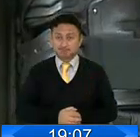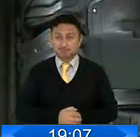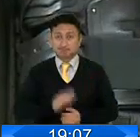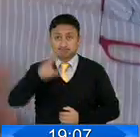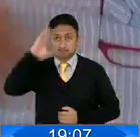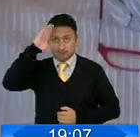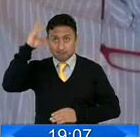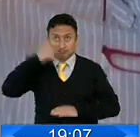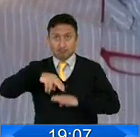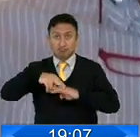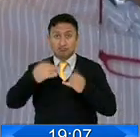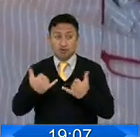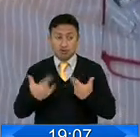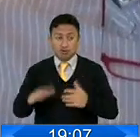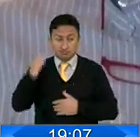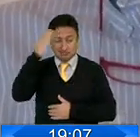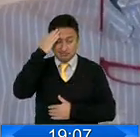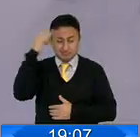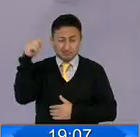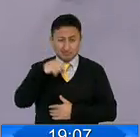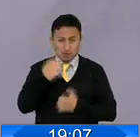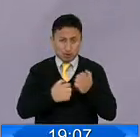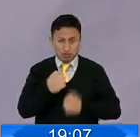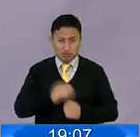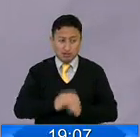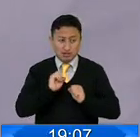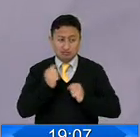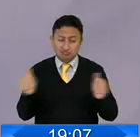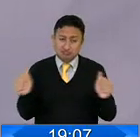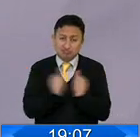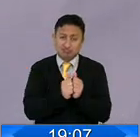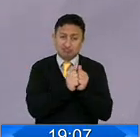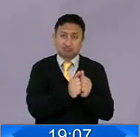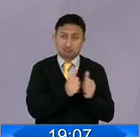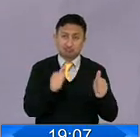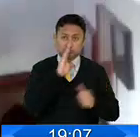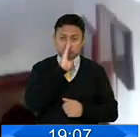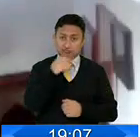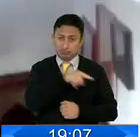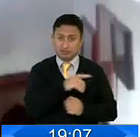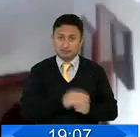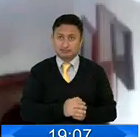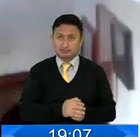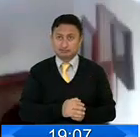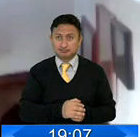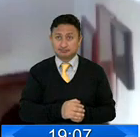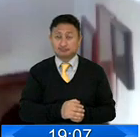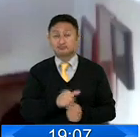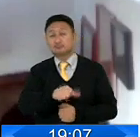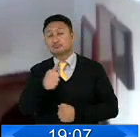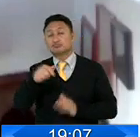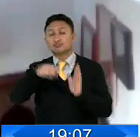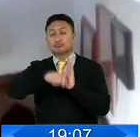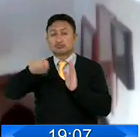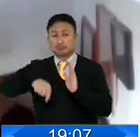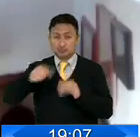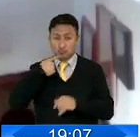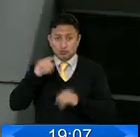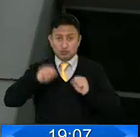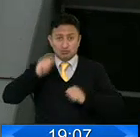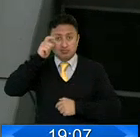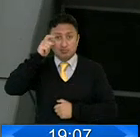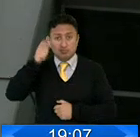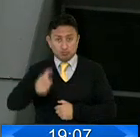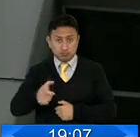Policía Nacional ya se encuentra al tanto de la situación y brinda acompañamiento al caricaturista, Reyes, así como otros expertos, opinan que la